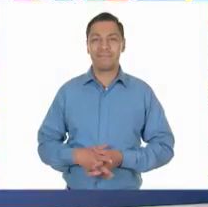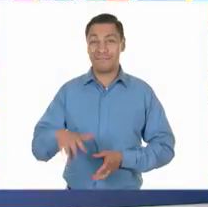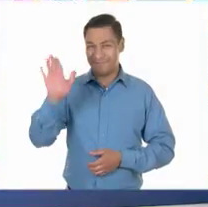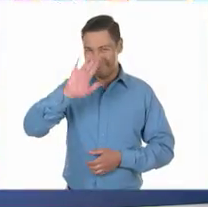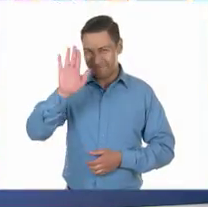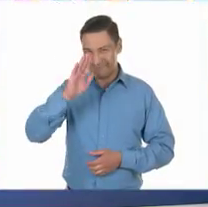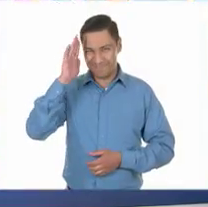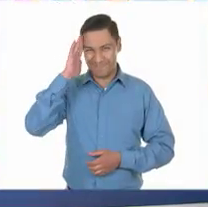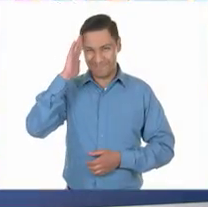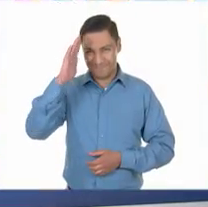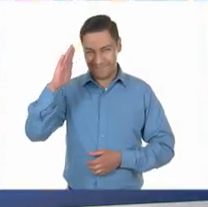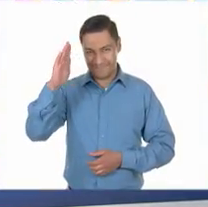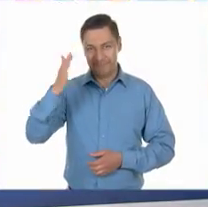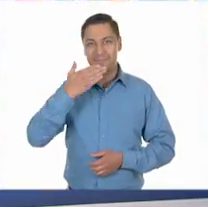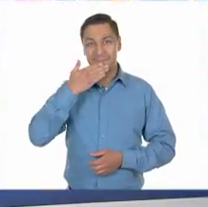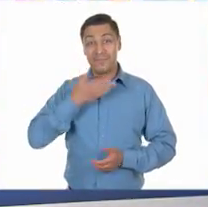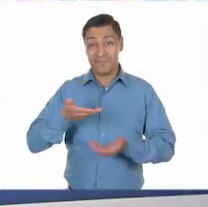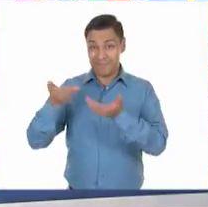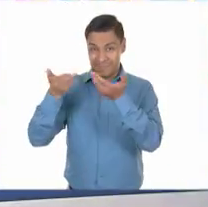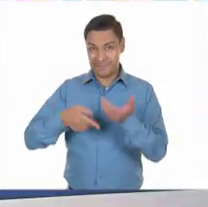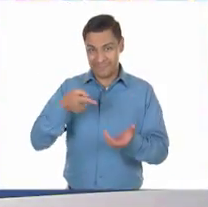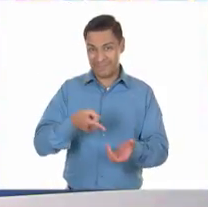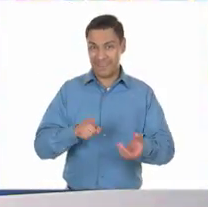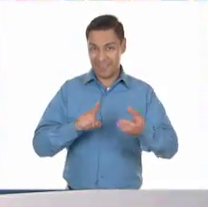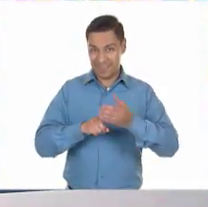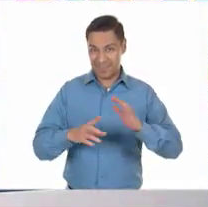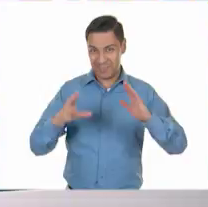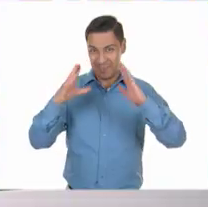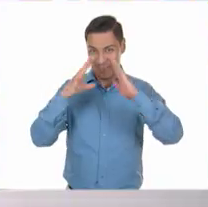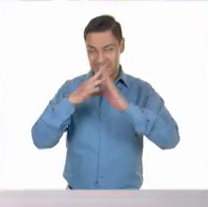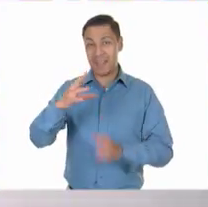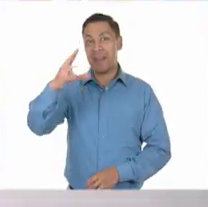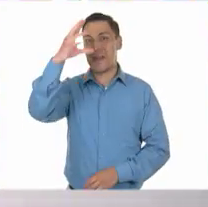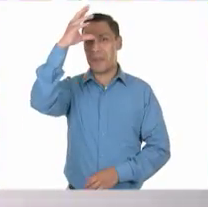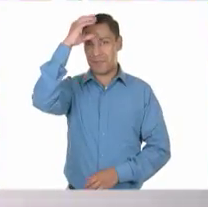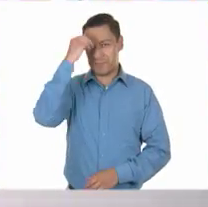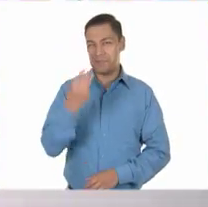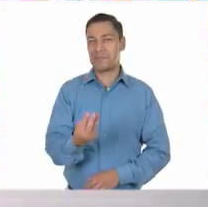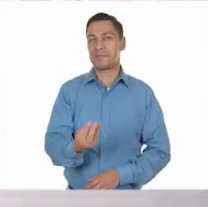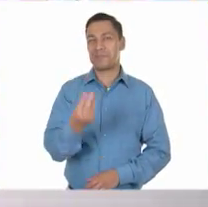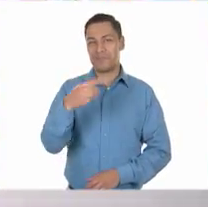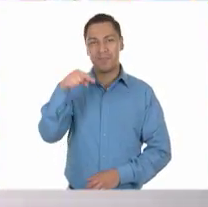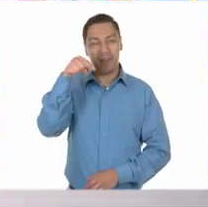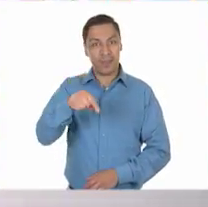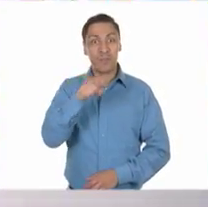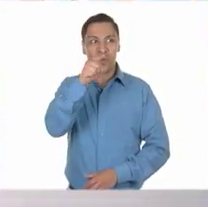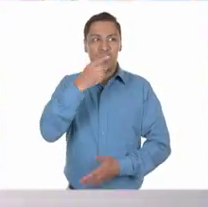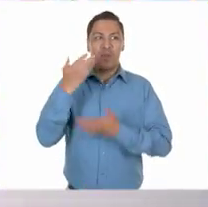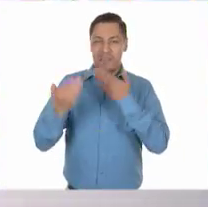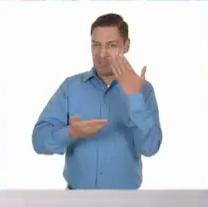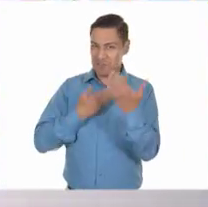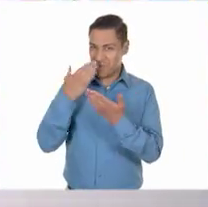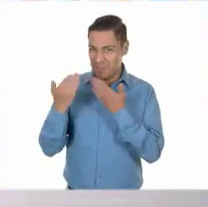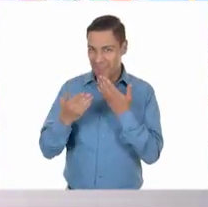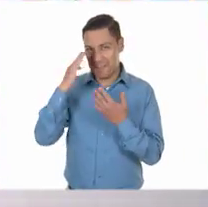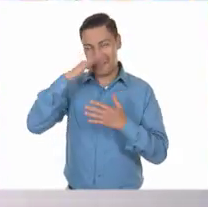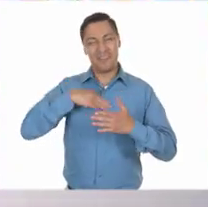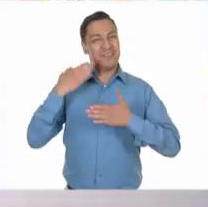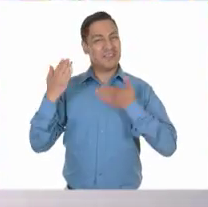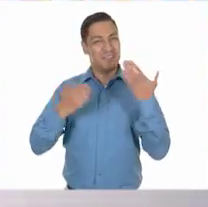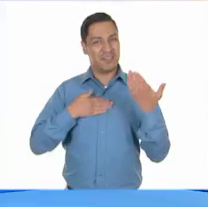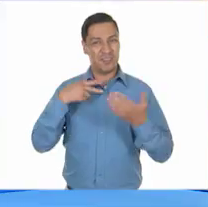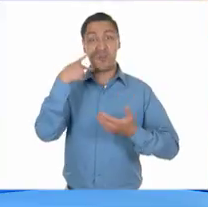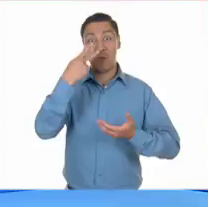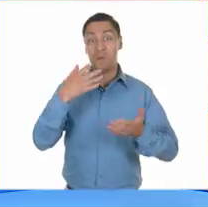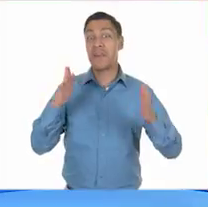Hola, hola. Bienvenidos a Aprende en Casa 3, un espacio en el que vamos a poder estudiar y divertirnos desde nuestros